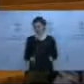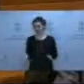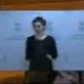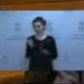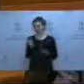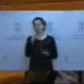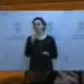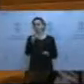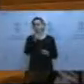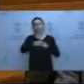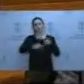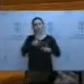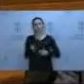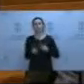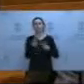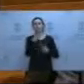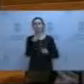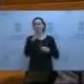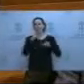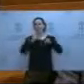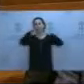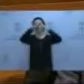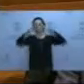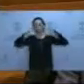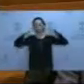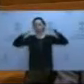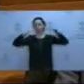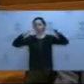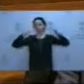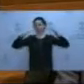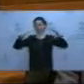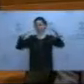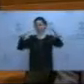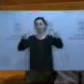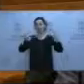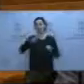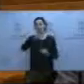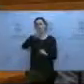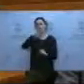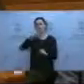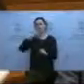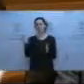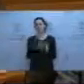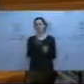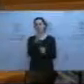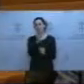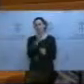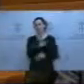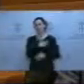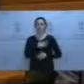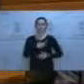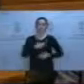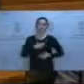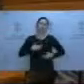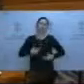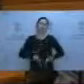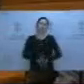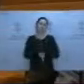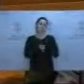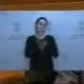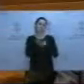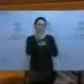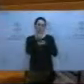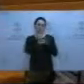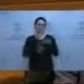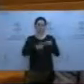las familias que la reparación de un tejado de una pequeña escuela rural cuesta 350.000 euros? ¿Desearía que nos enseñara ese informe